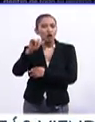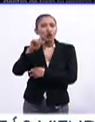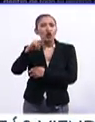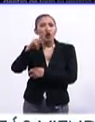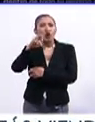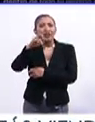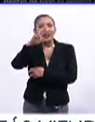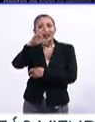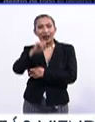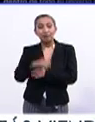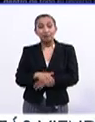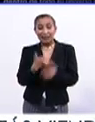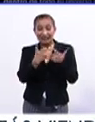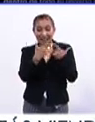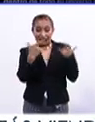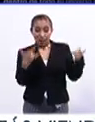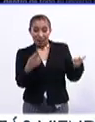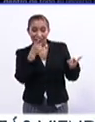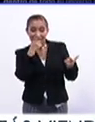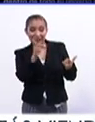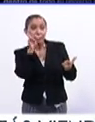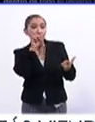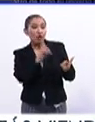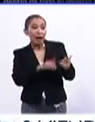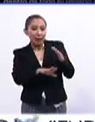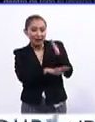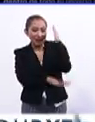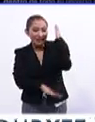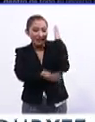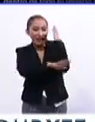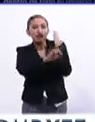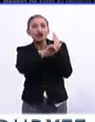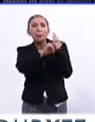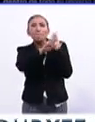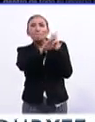en este caso la historia habla de la mujer sombra